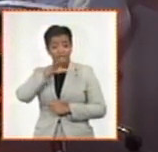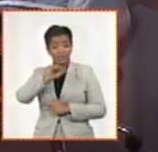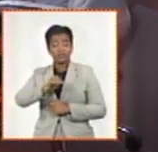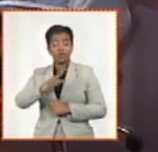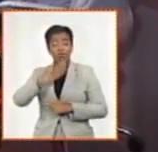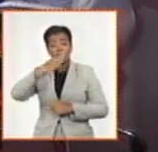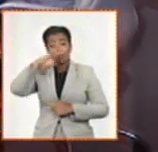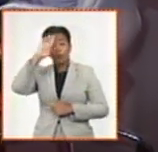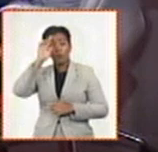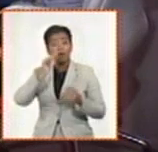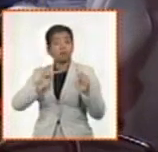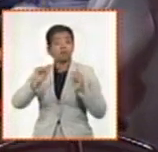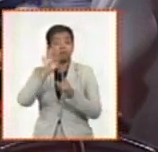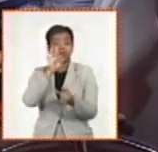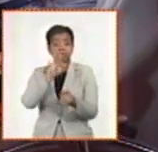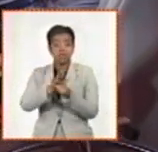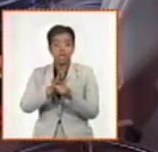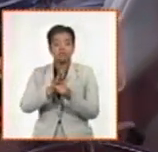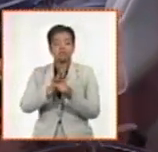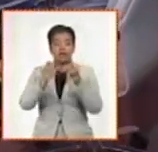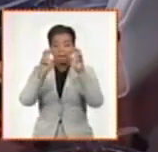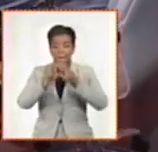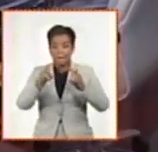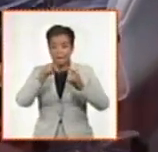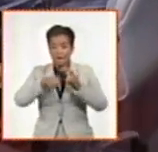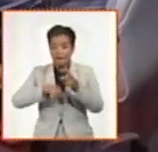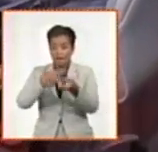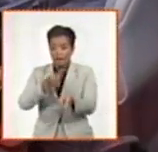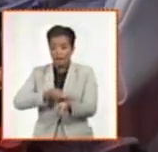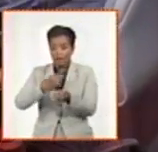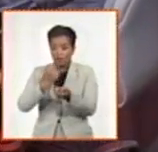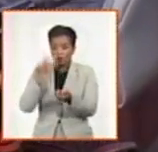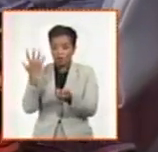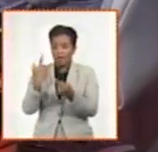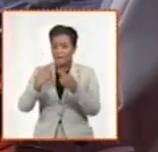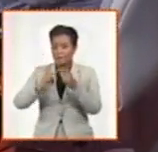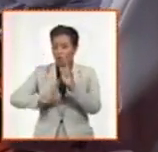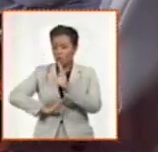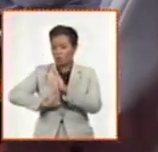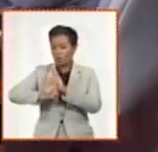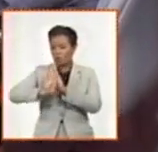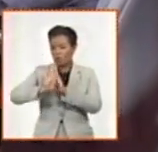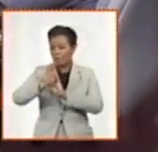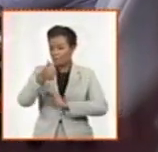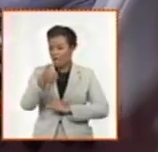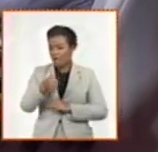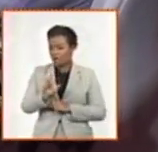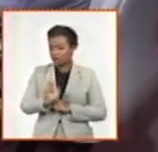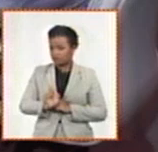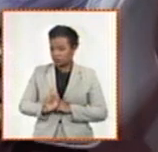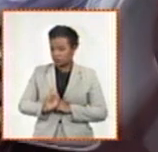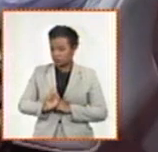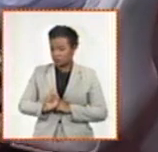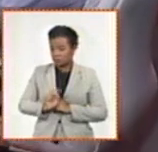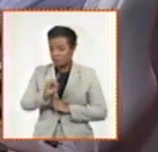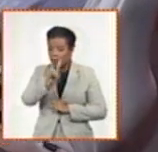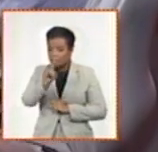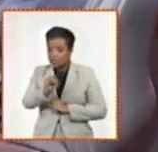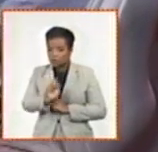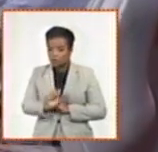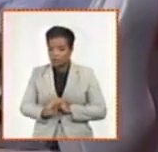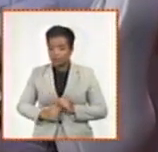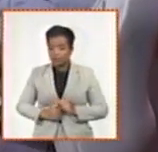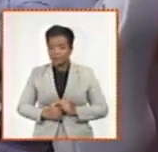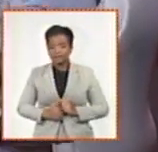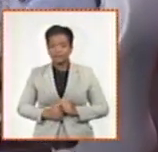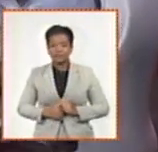pioneros en la agroecología, pero no estamos tan adelante como debemos, ¿no? Porque de estos temas yo digo, hablamos poco, por sí. Lo menos